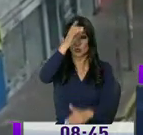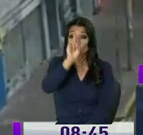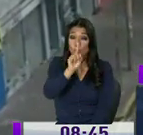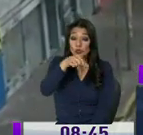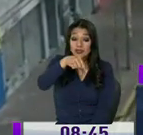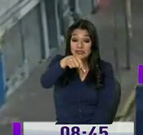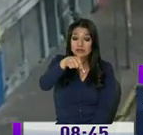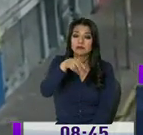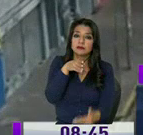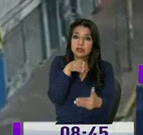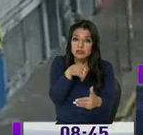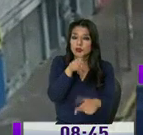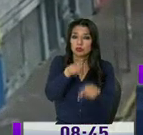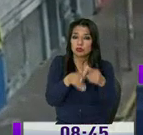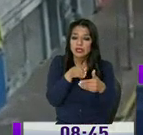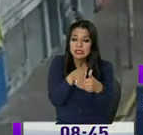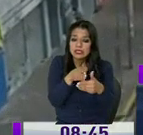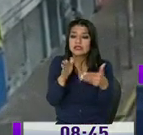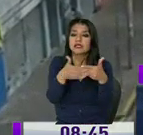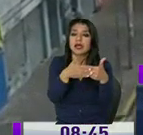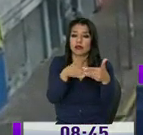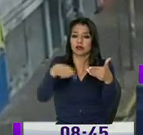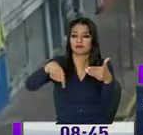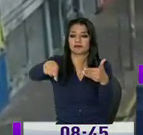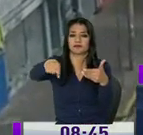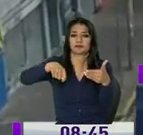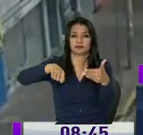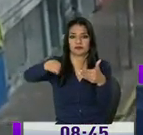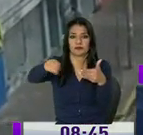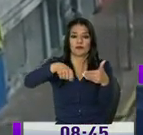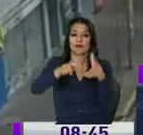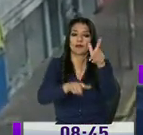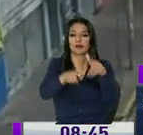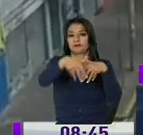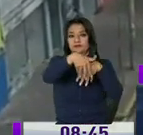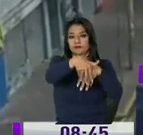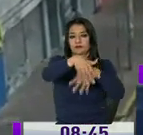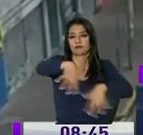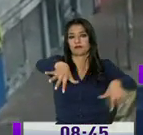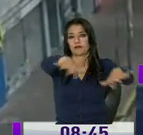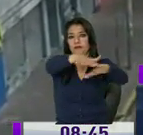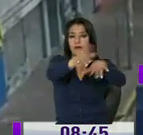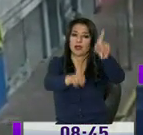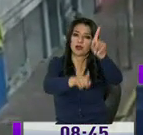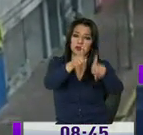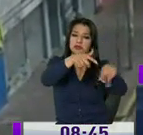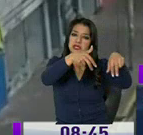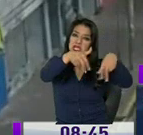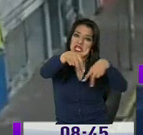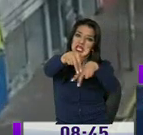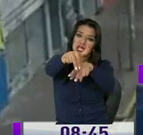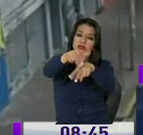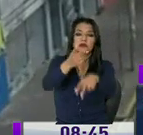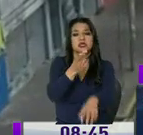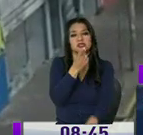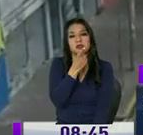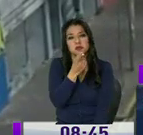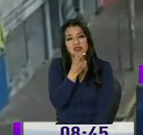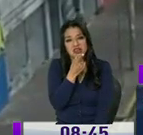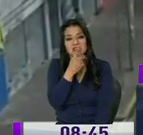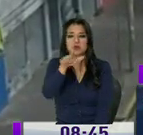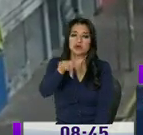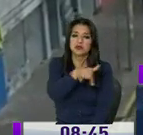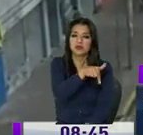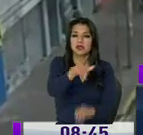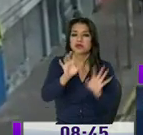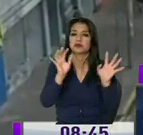no se puede circular, está cerrado. Esto es porque ya los manifestantes están unos saliendo, otros desayunando, y la cantidad de personas